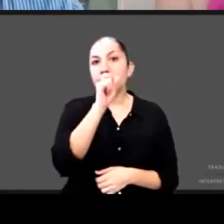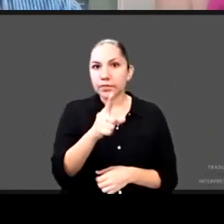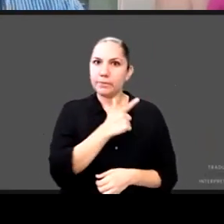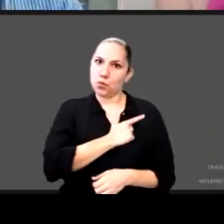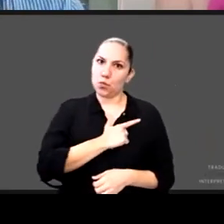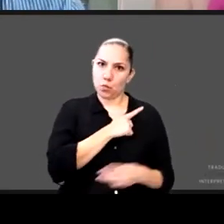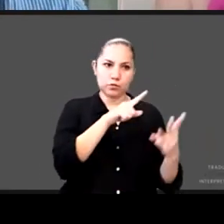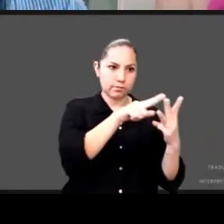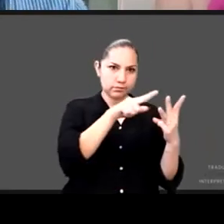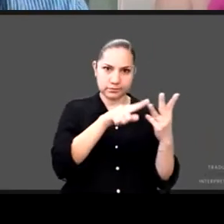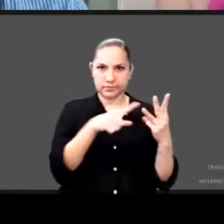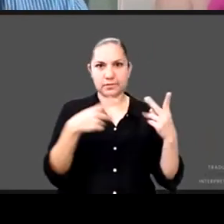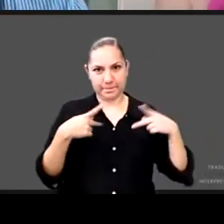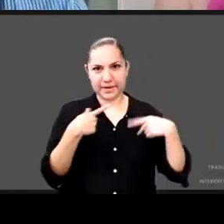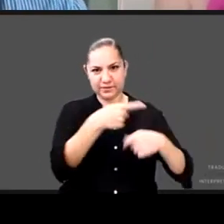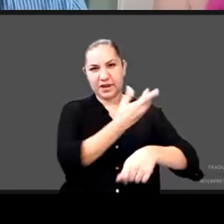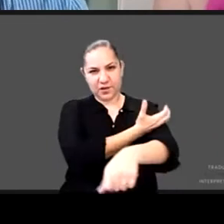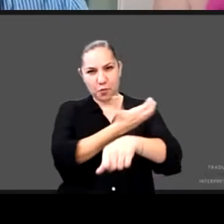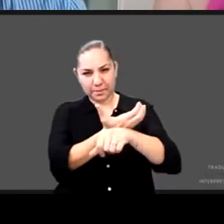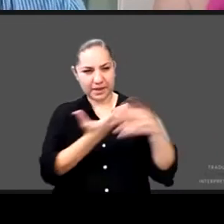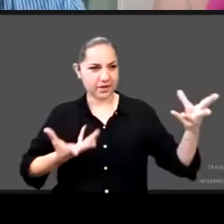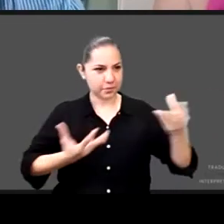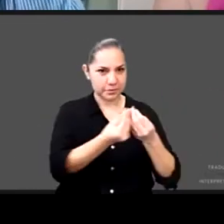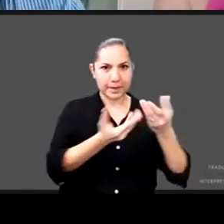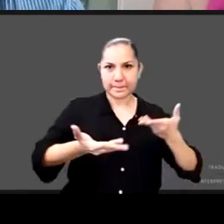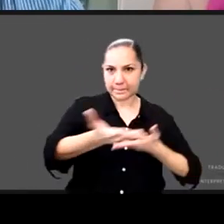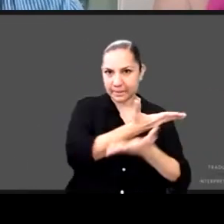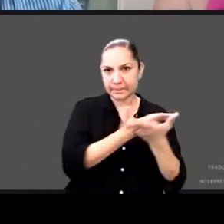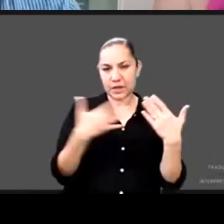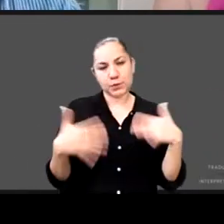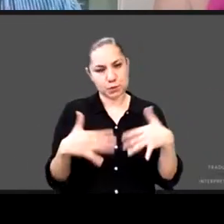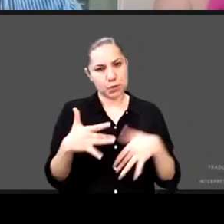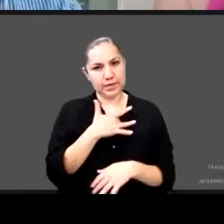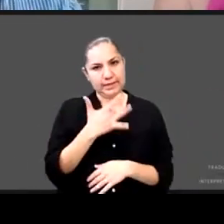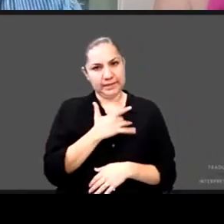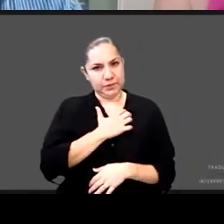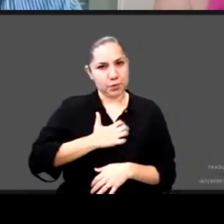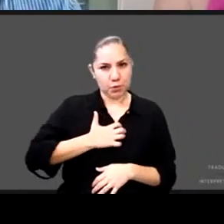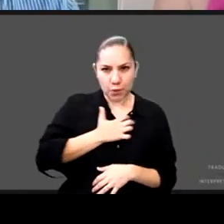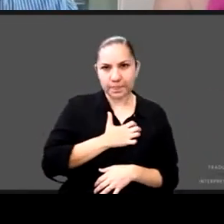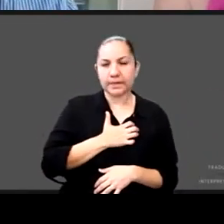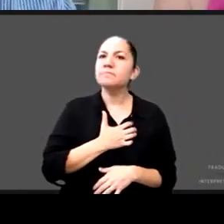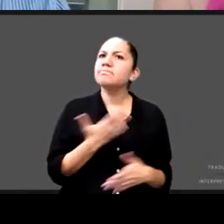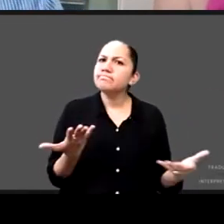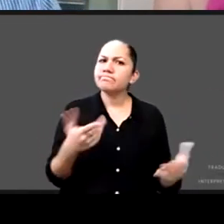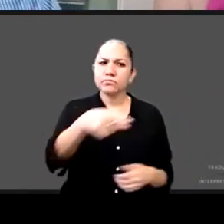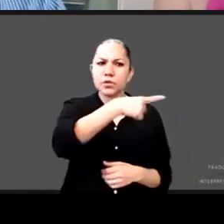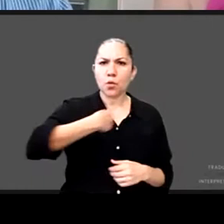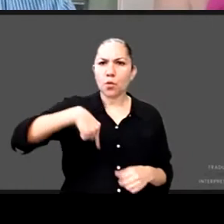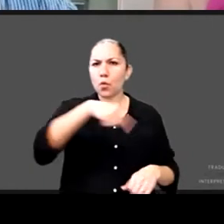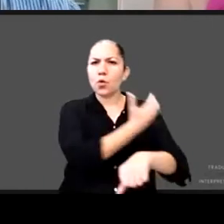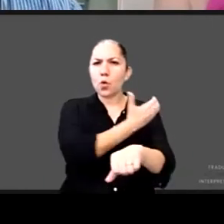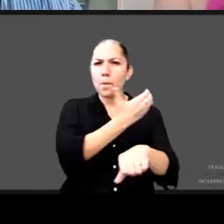ustedes, colegas y compañeros, compañeras de esta, pues de esta labor de